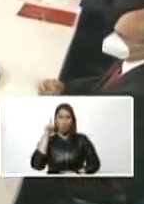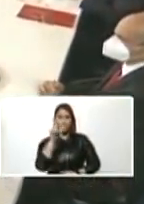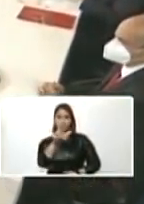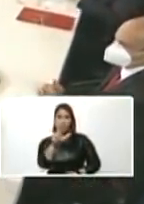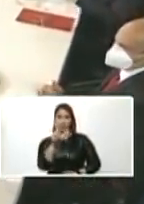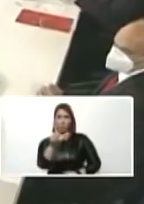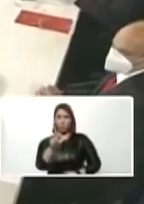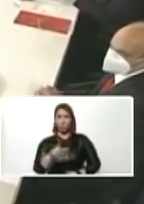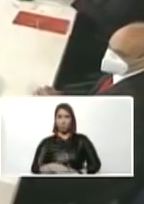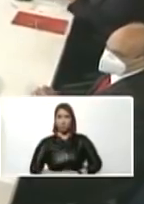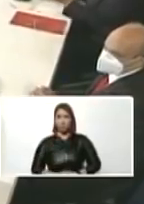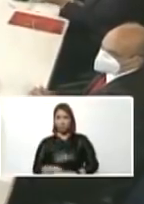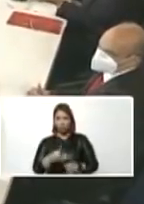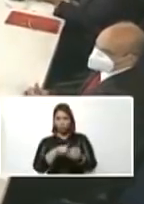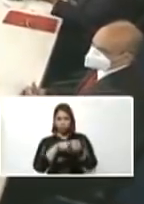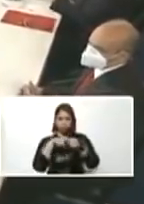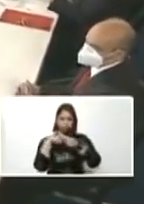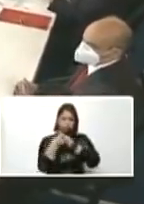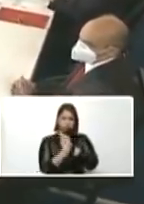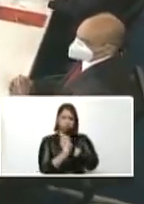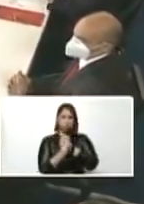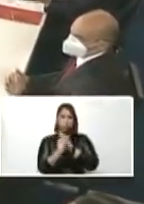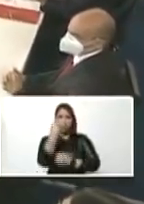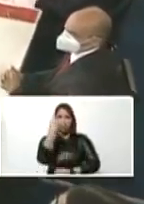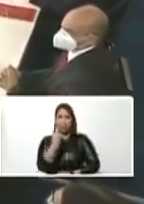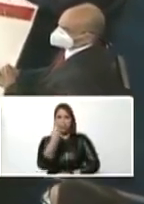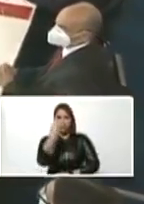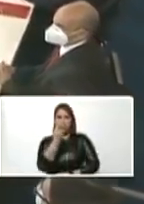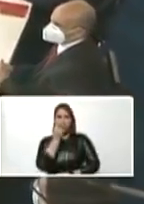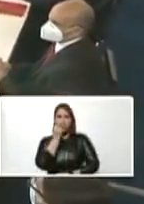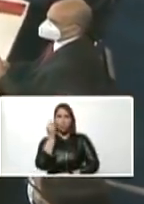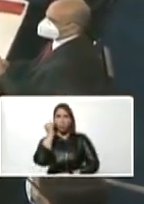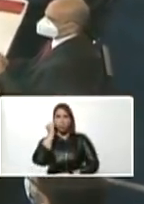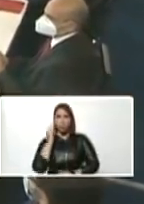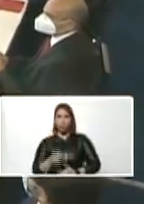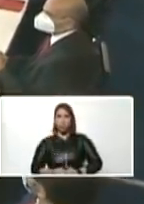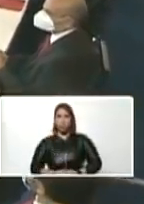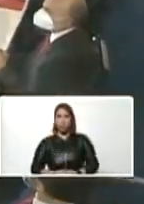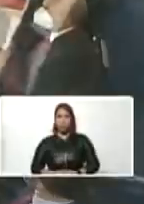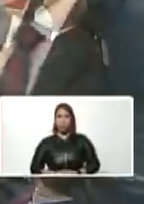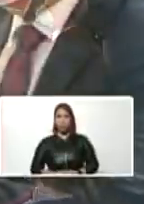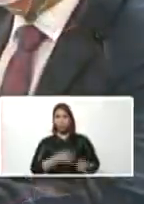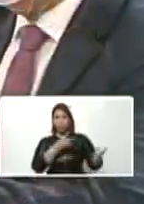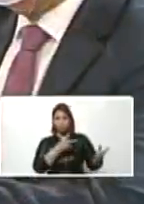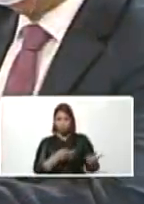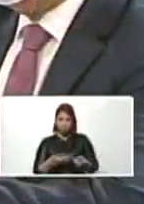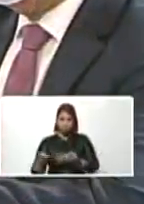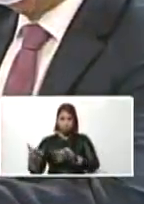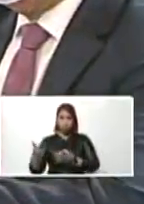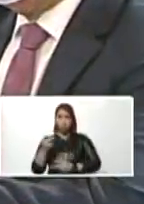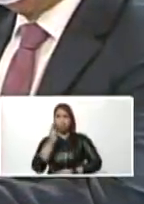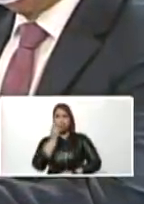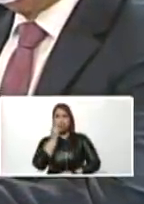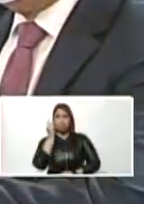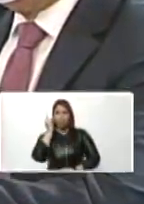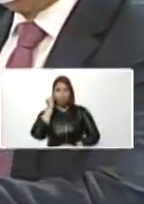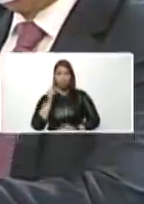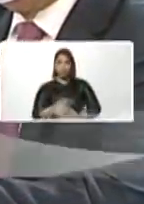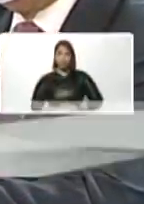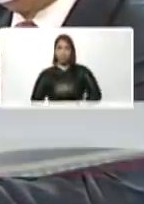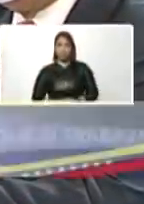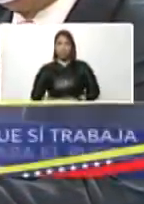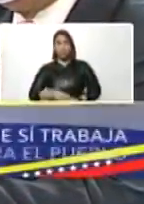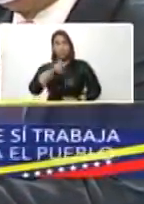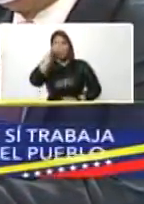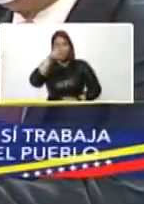Venezuela, del Gran Polo Patriótico, diputados y diputadas, bienvenidos y bienvenidas.